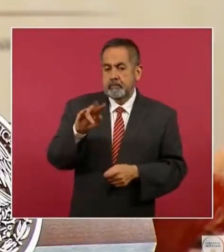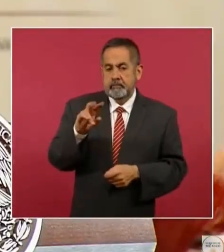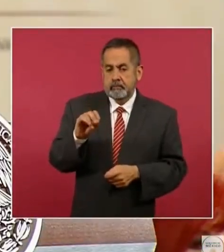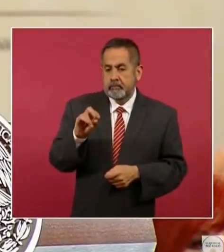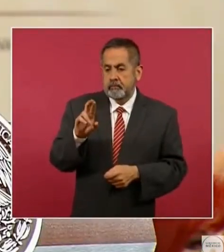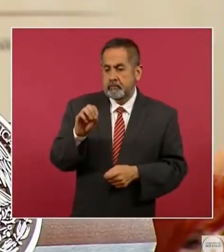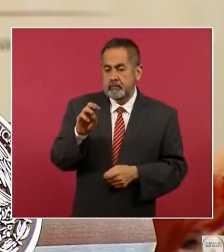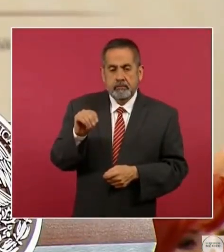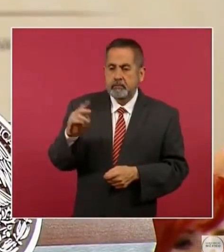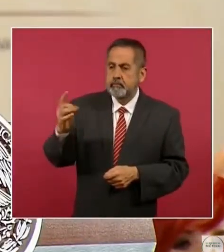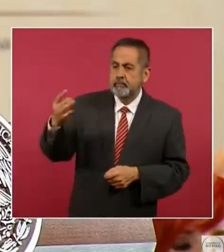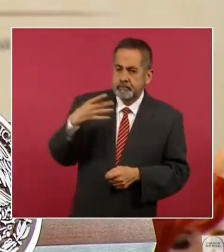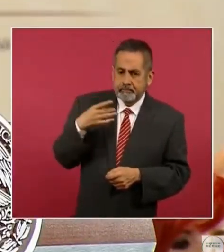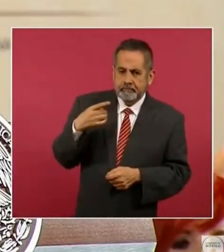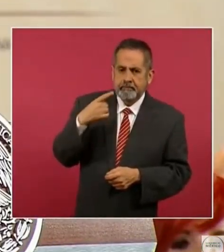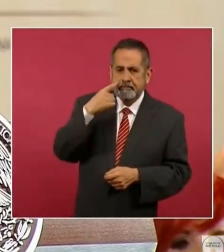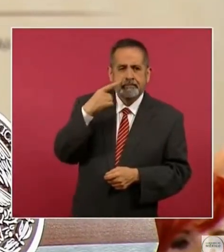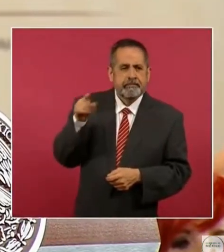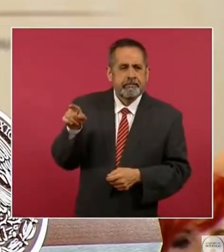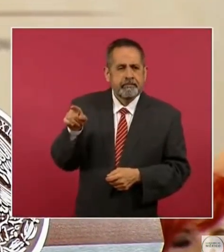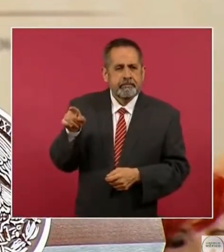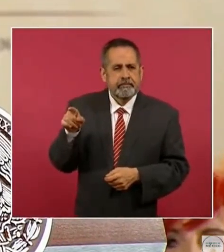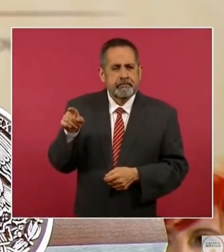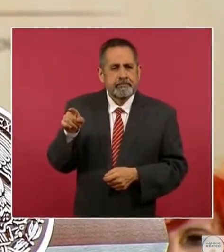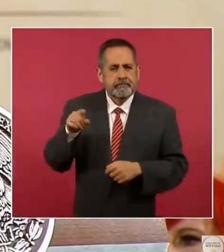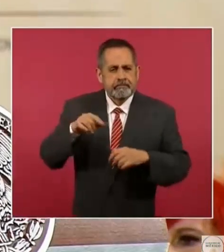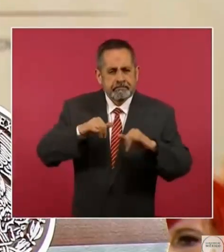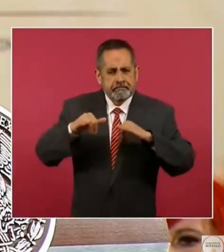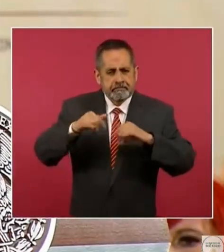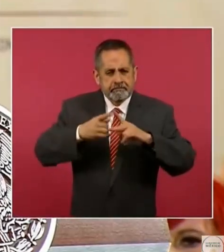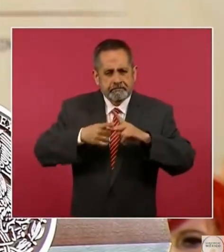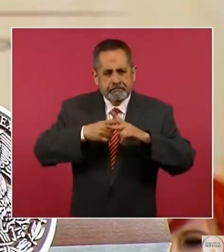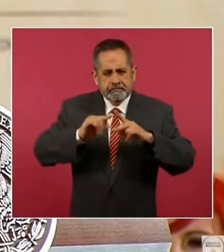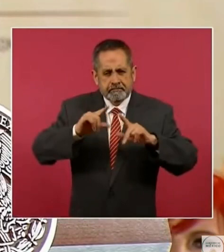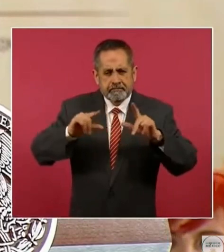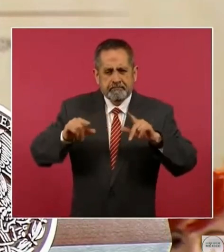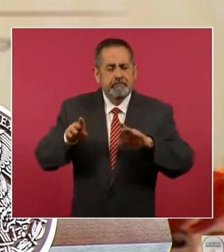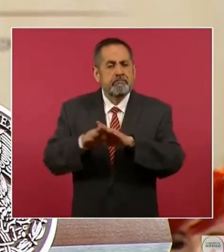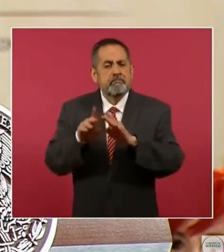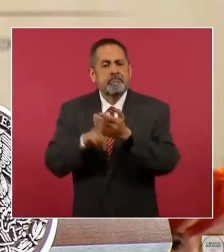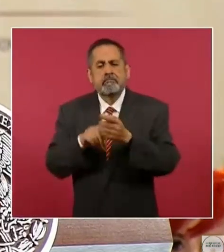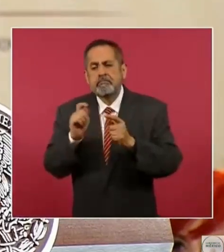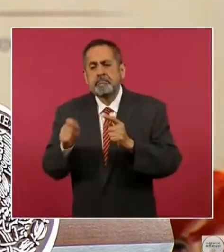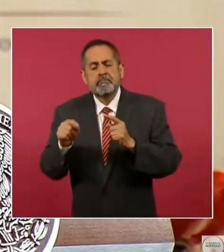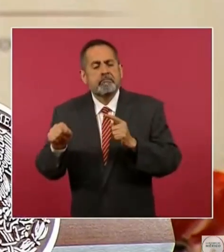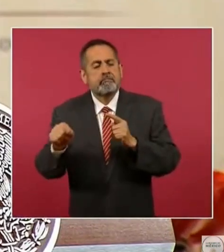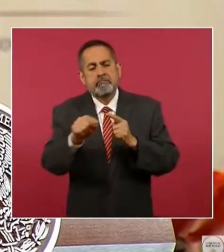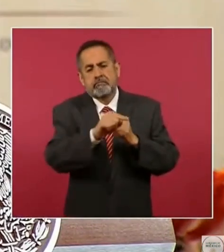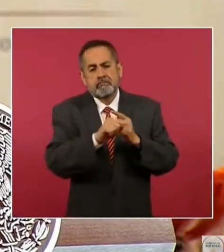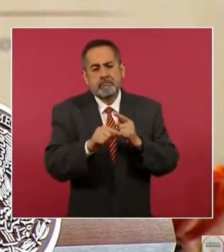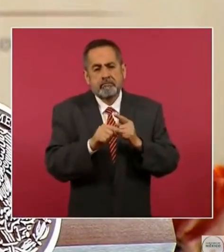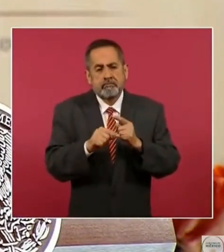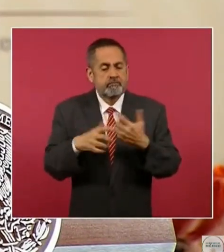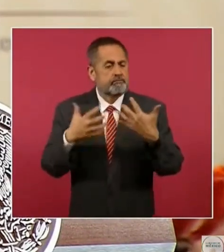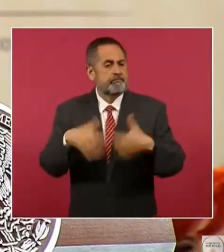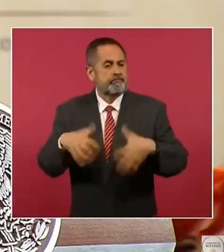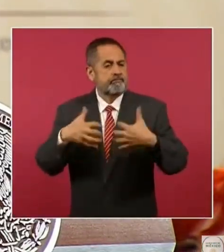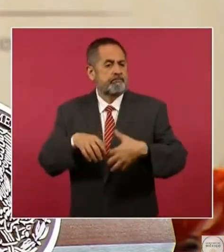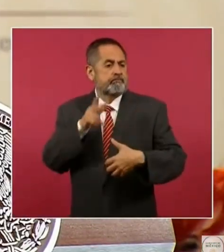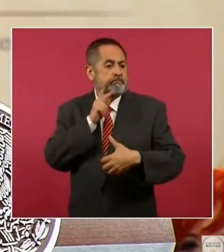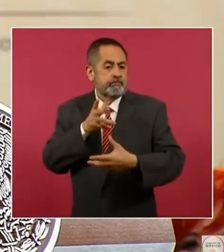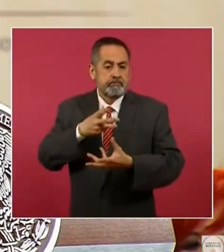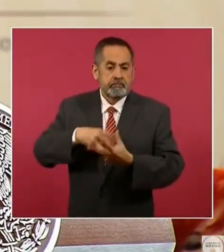envíe unas gráficas sobre la recuperación de la producción petrolera